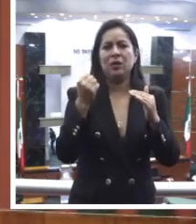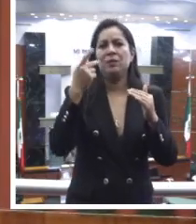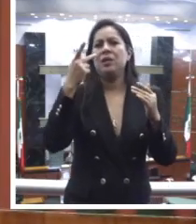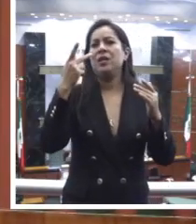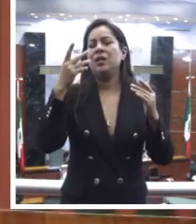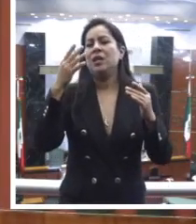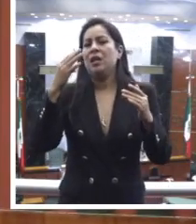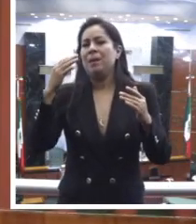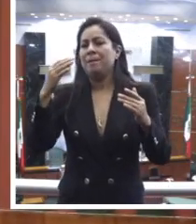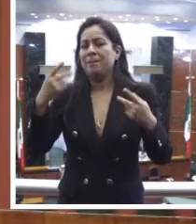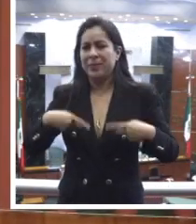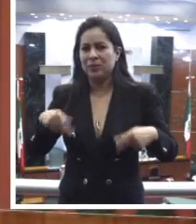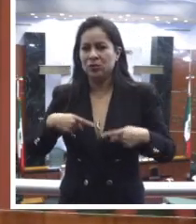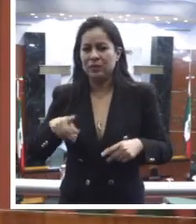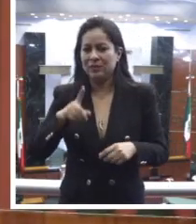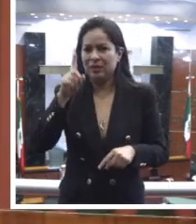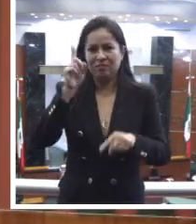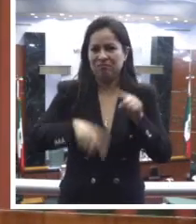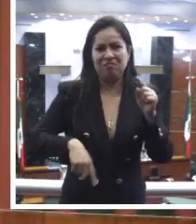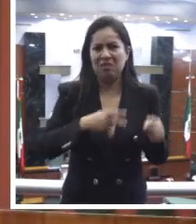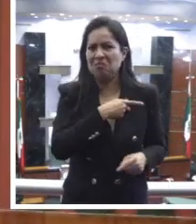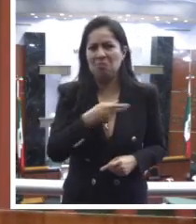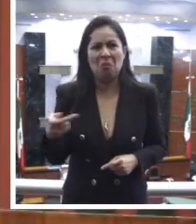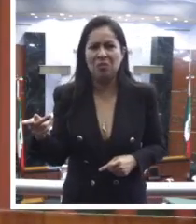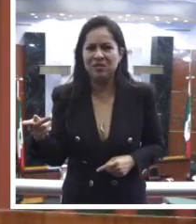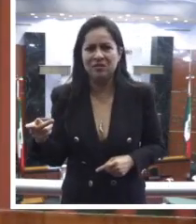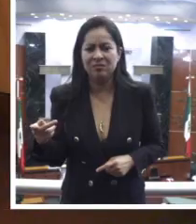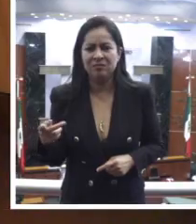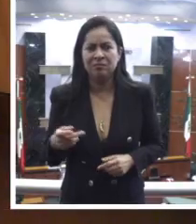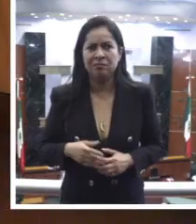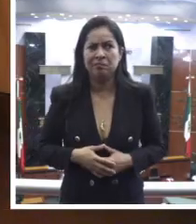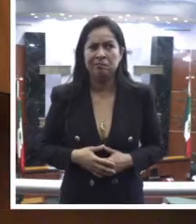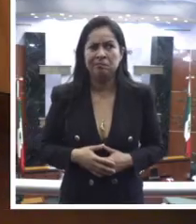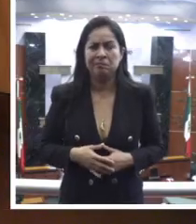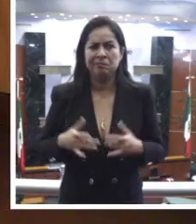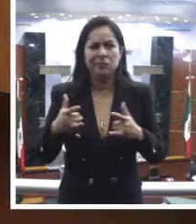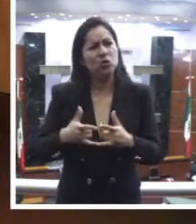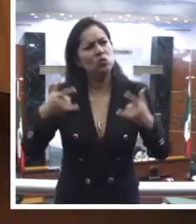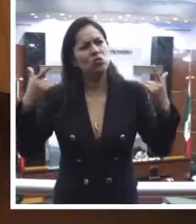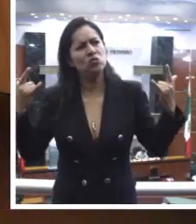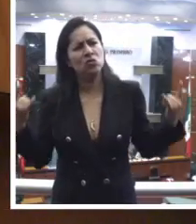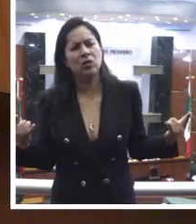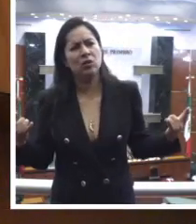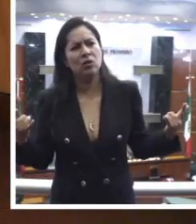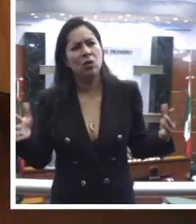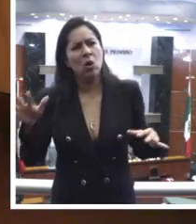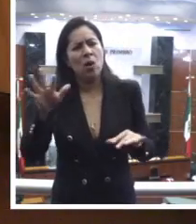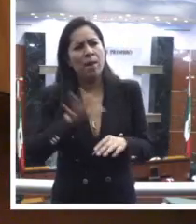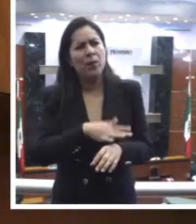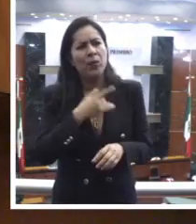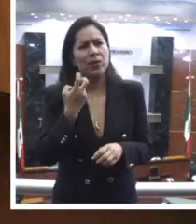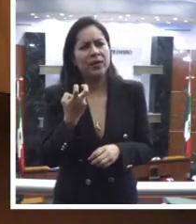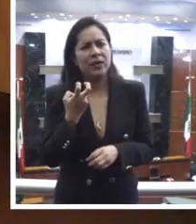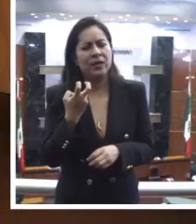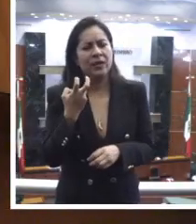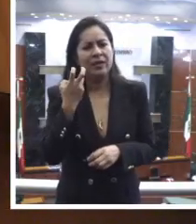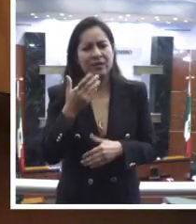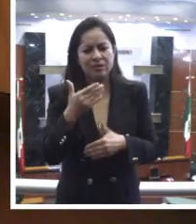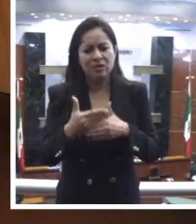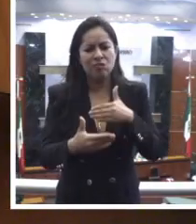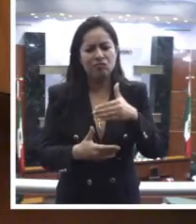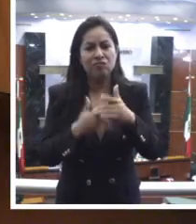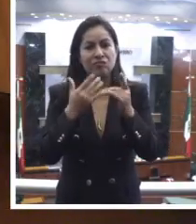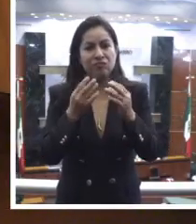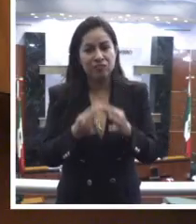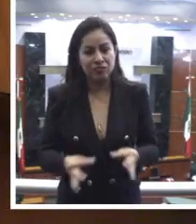189.874 personas que salieron de esta condición. Y digo histórico porque este paso tan